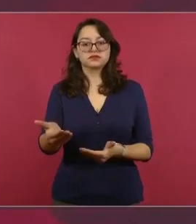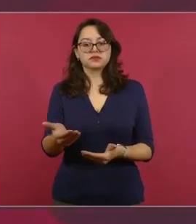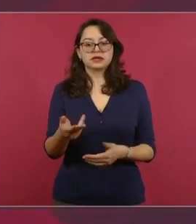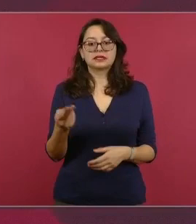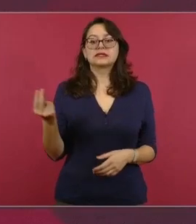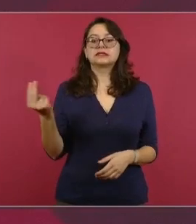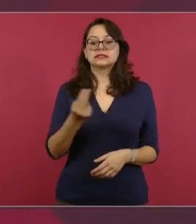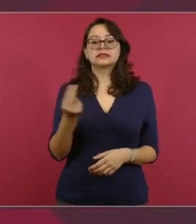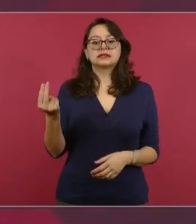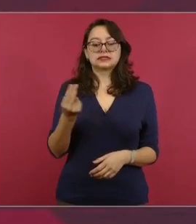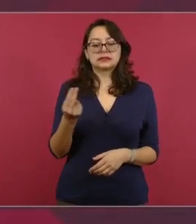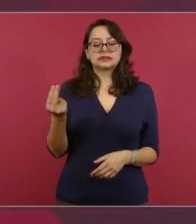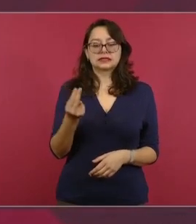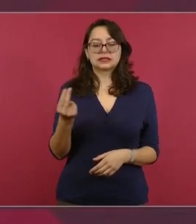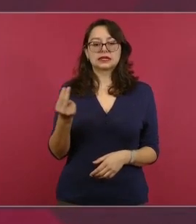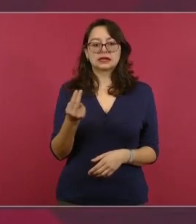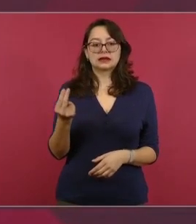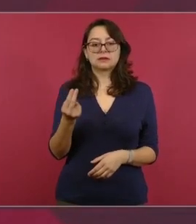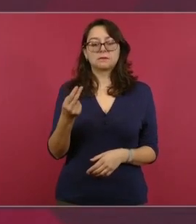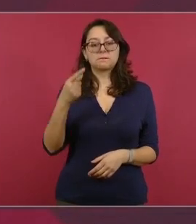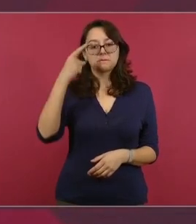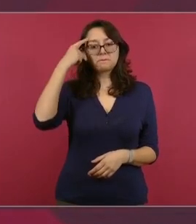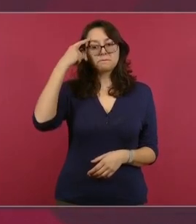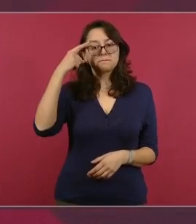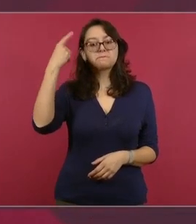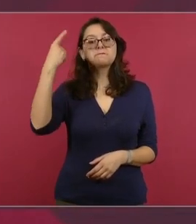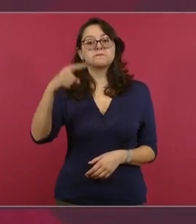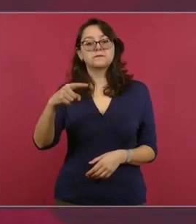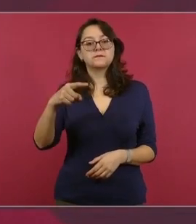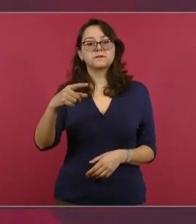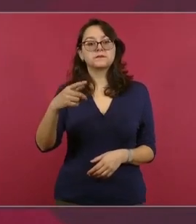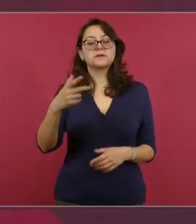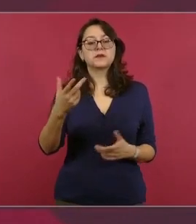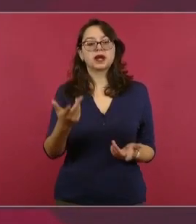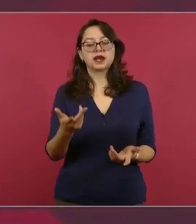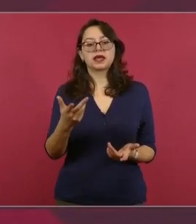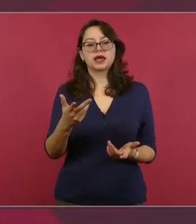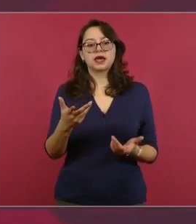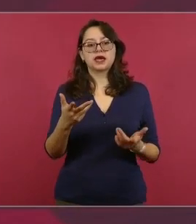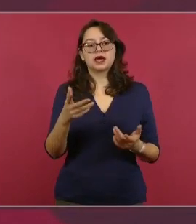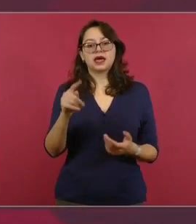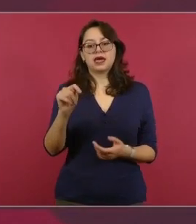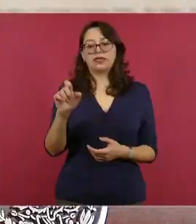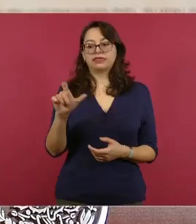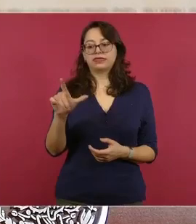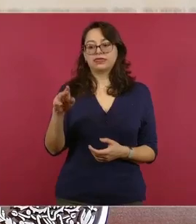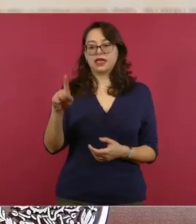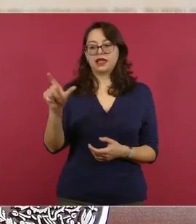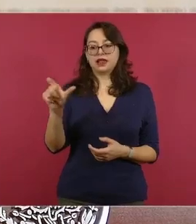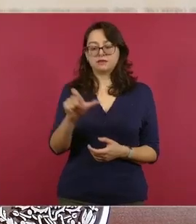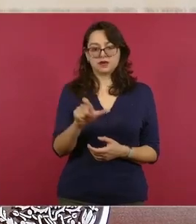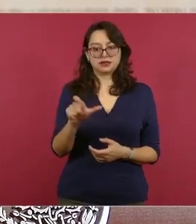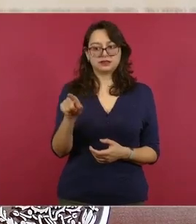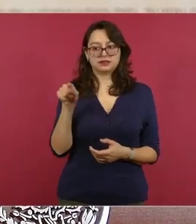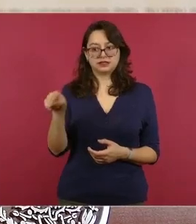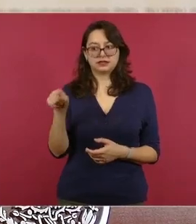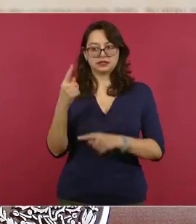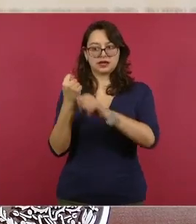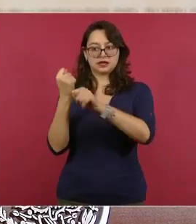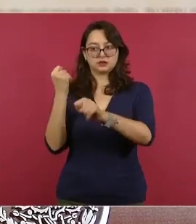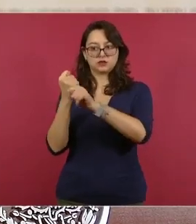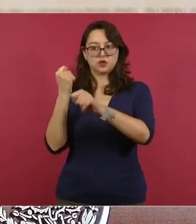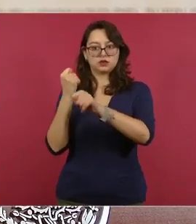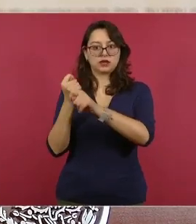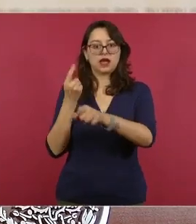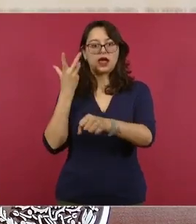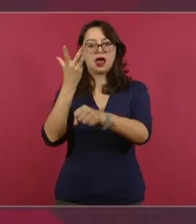para el transporte de Telmex, porque se afectaron